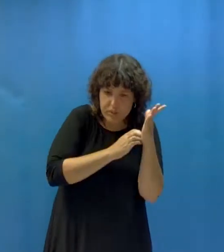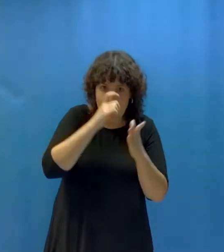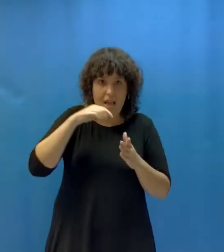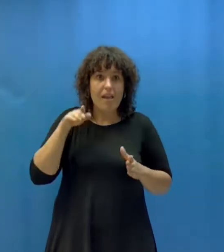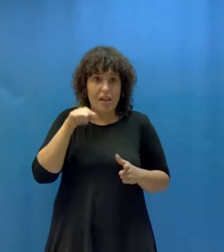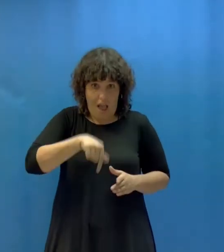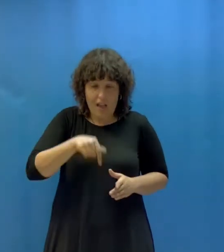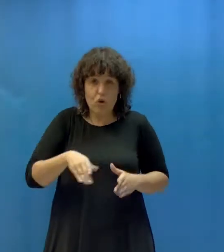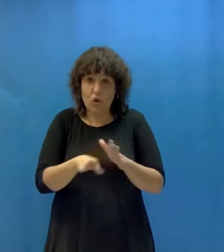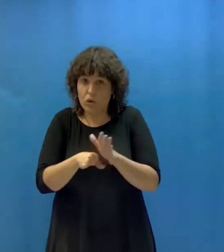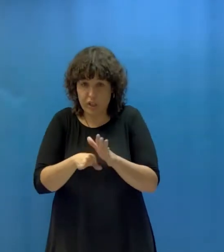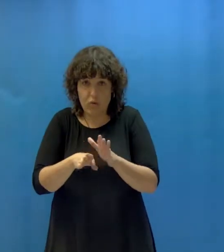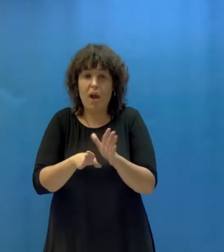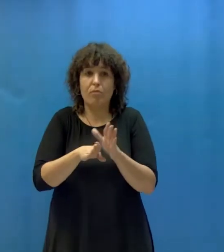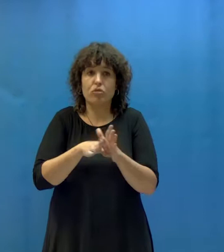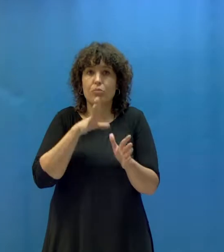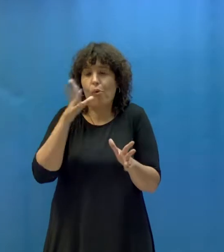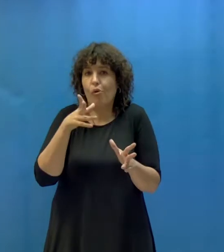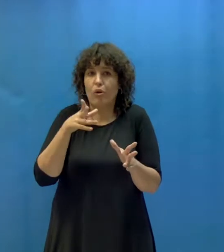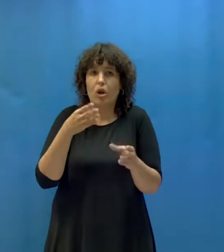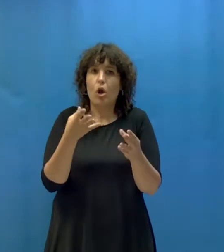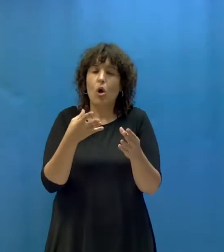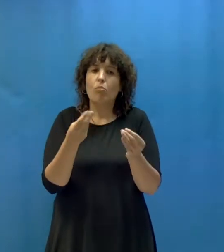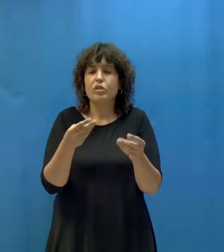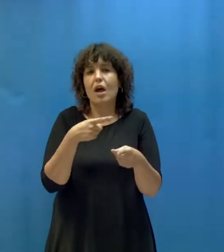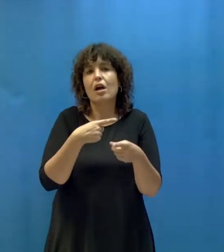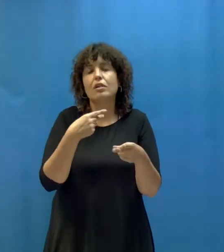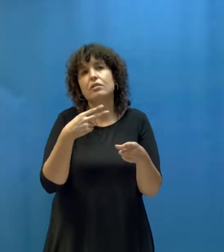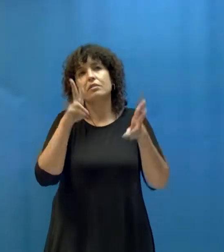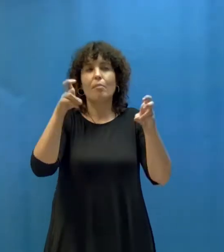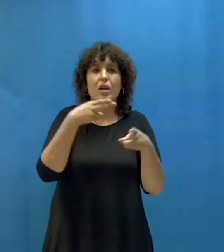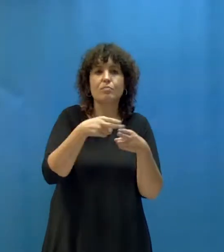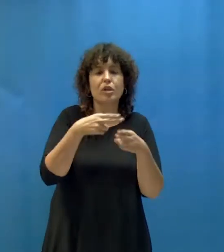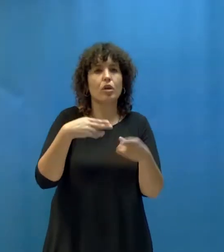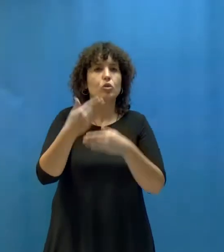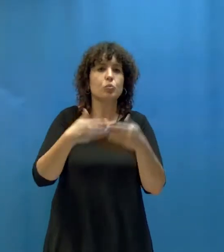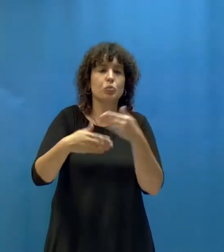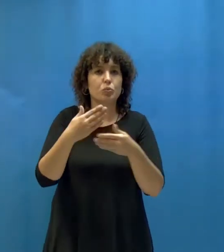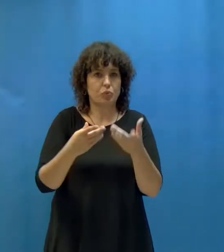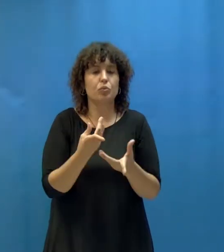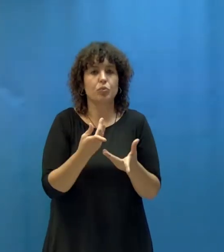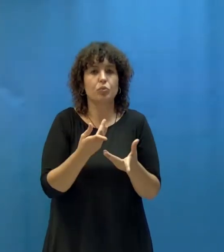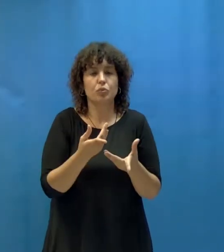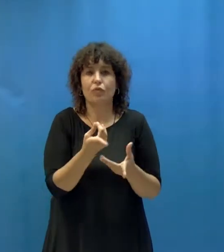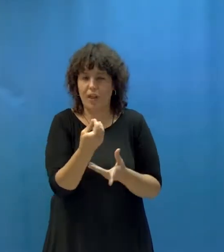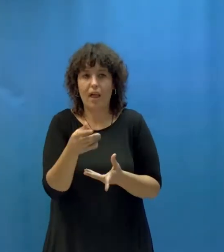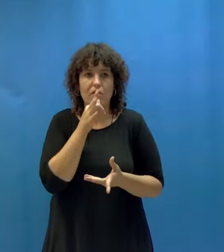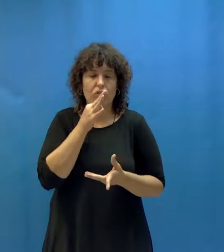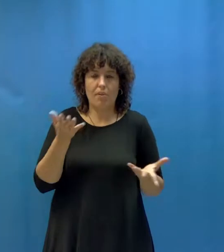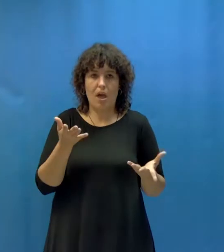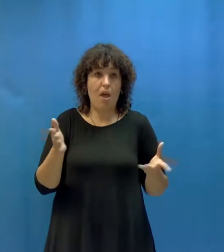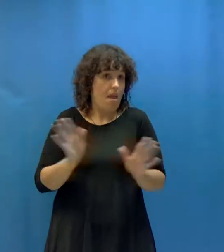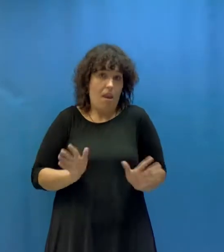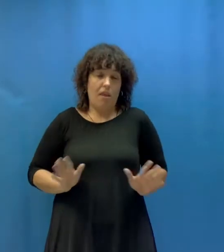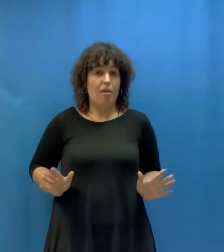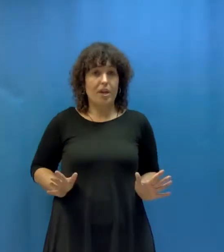corresponde, porque hay muchas políticas que tenemos que desarrollar. Y nada más, nosotros, insisto, a lo